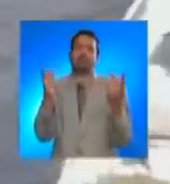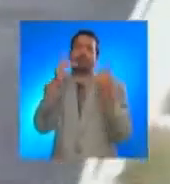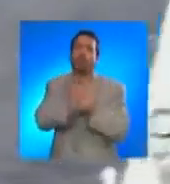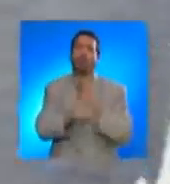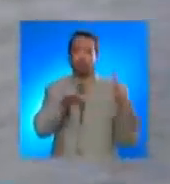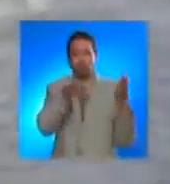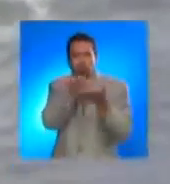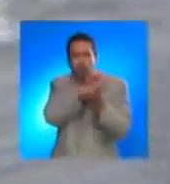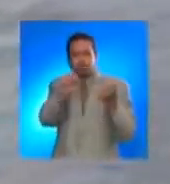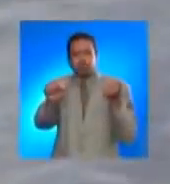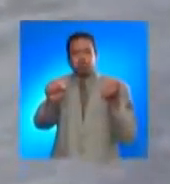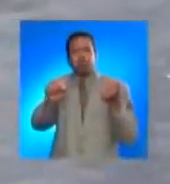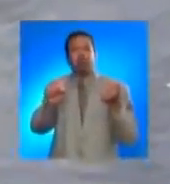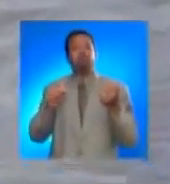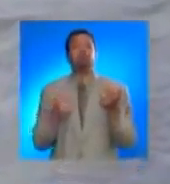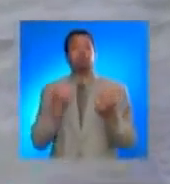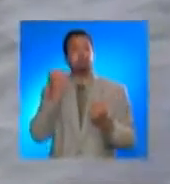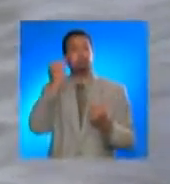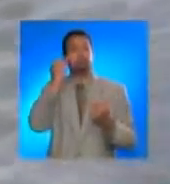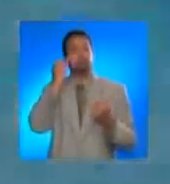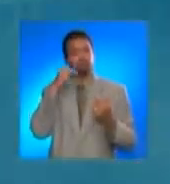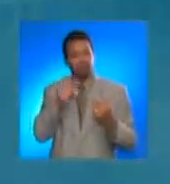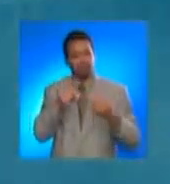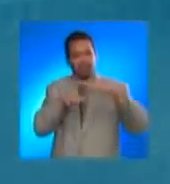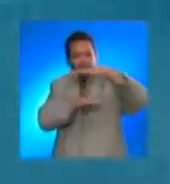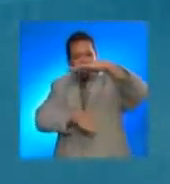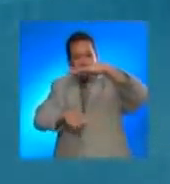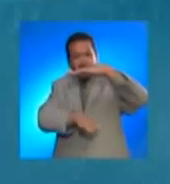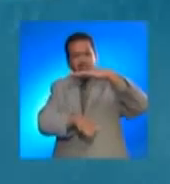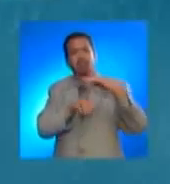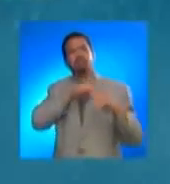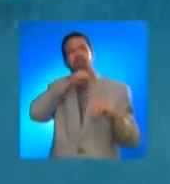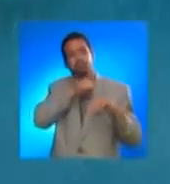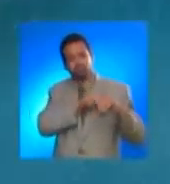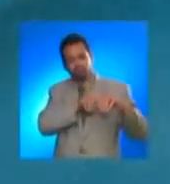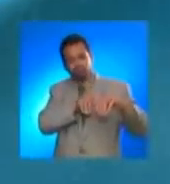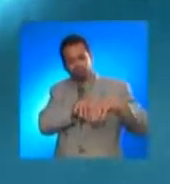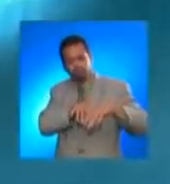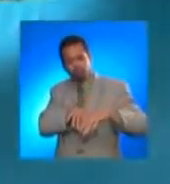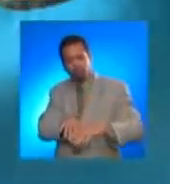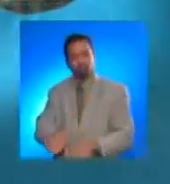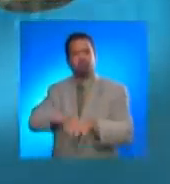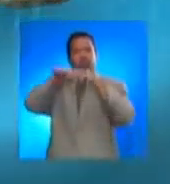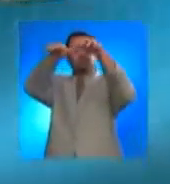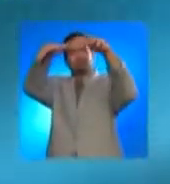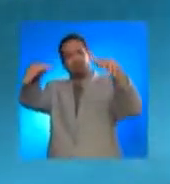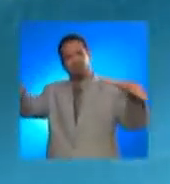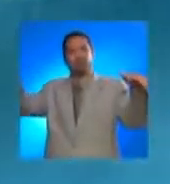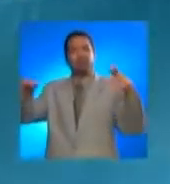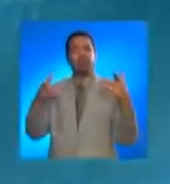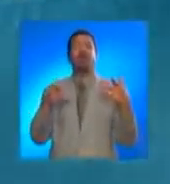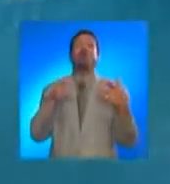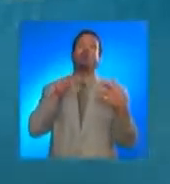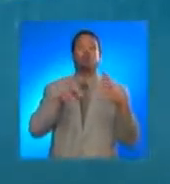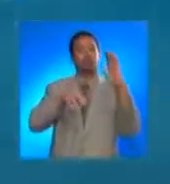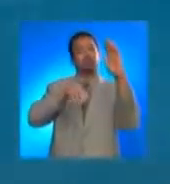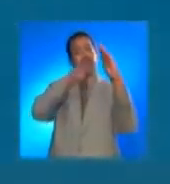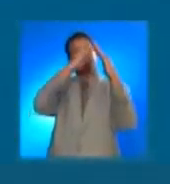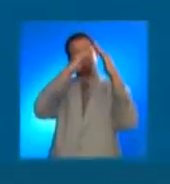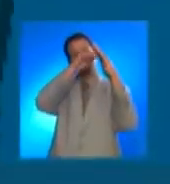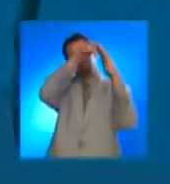Otros escenarios que provocan tsunamis son los deslizamientos de tierra, las erupciones volcánicas o el impacto de un objeto en la superficie